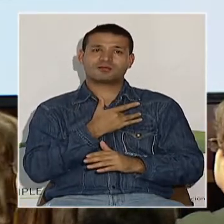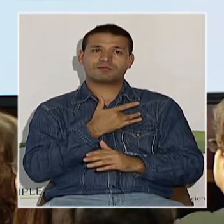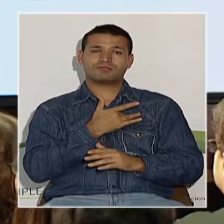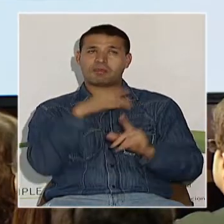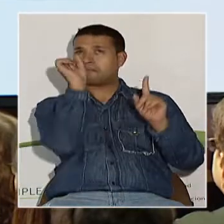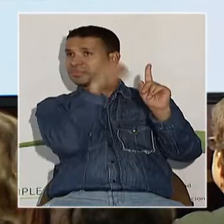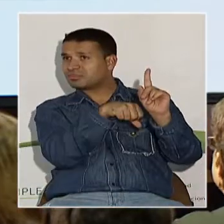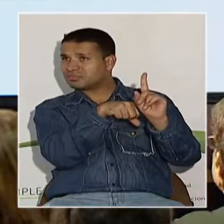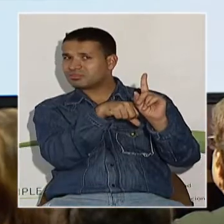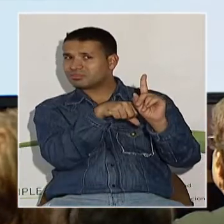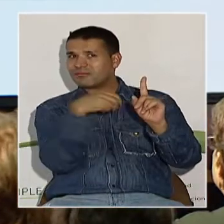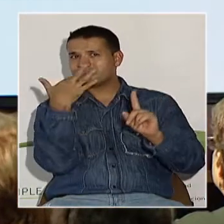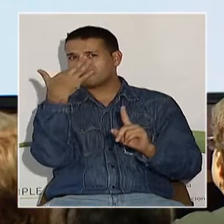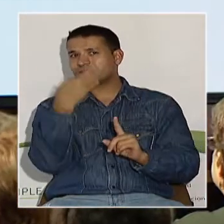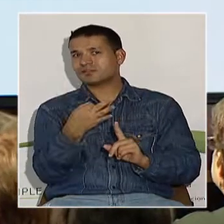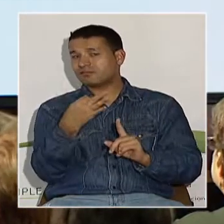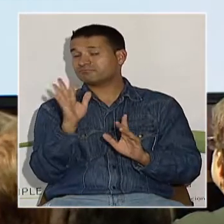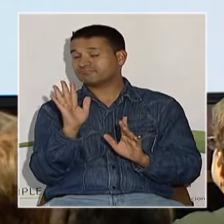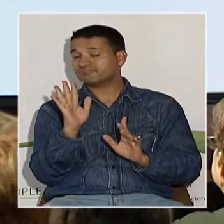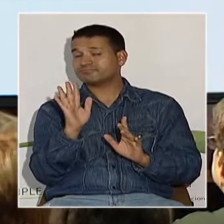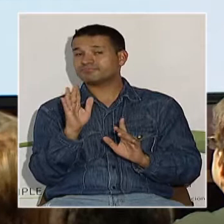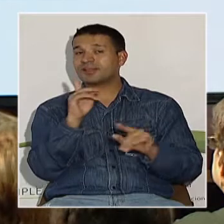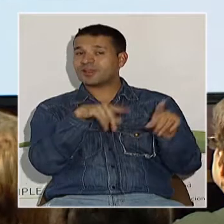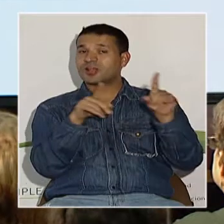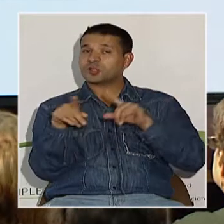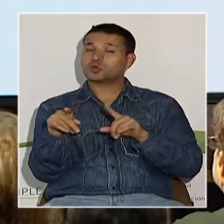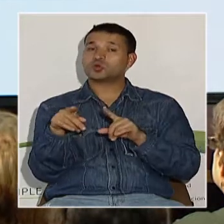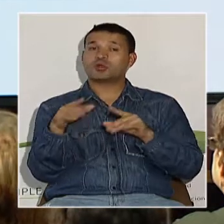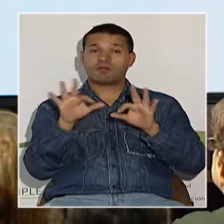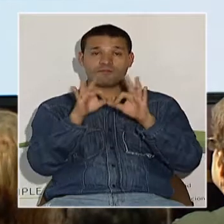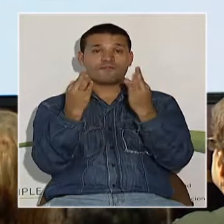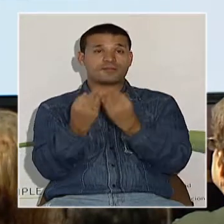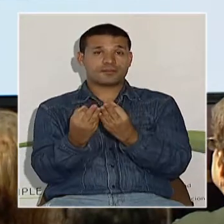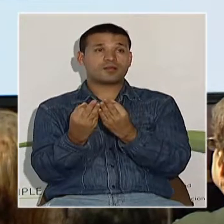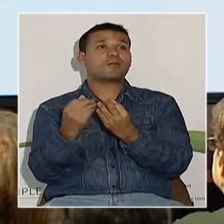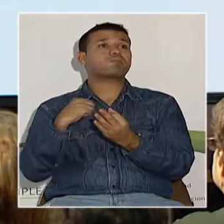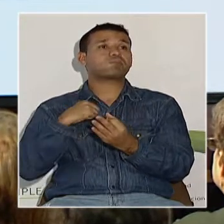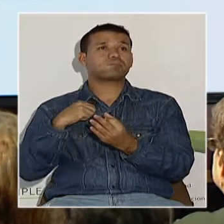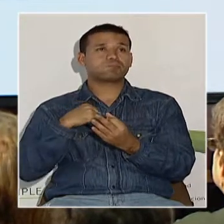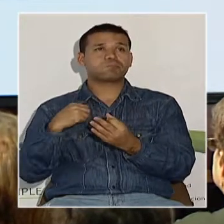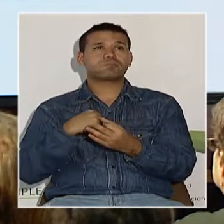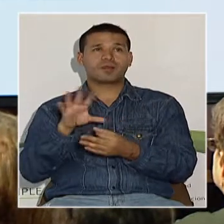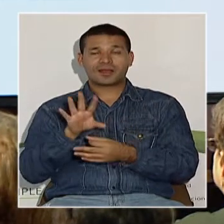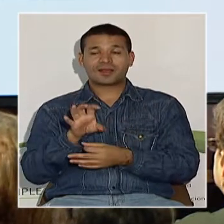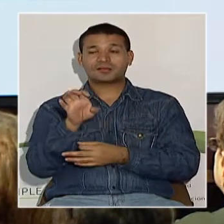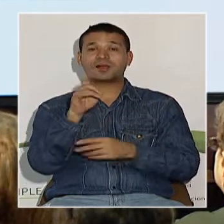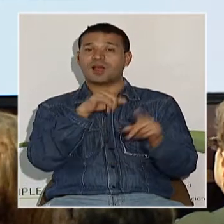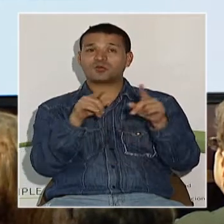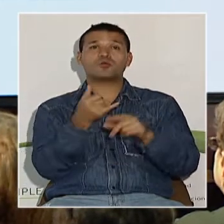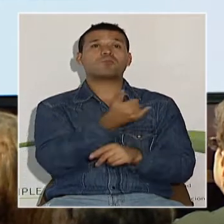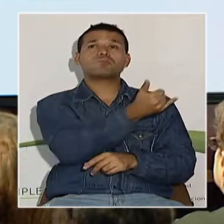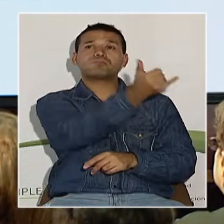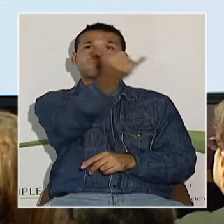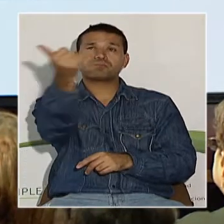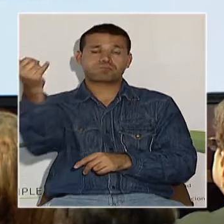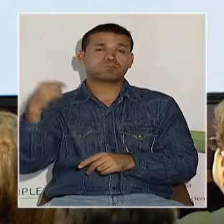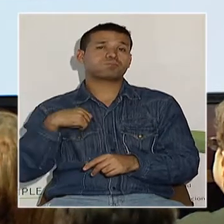realidad. Porque muchos vamos a tener familiares con cáncer y muchos podemos llegar a tener cáncer.